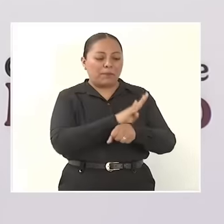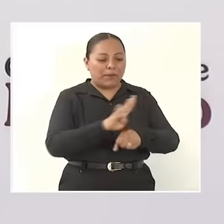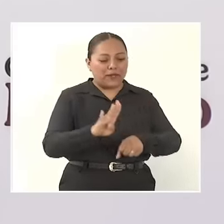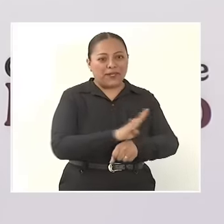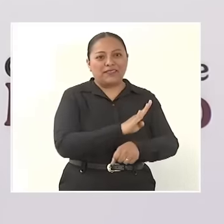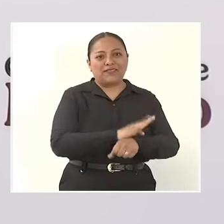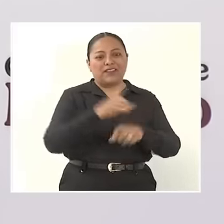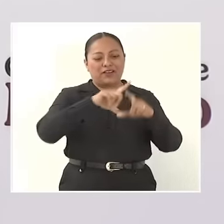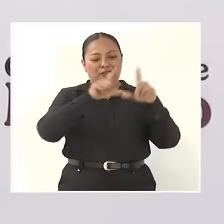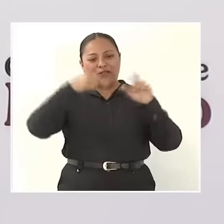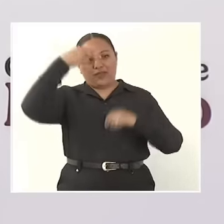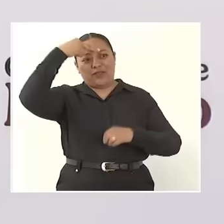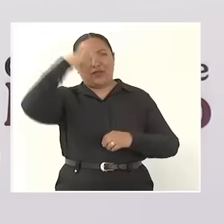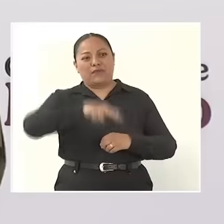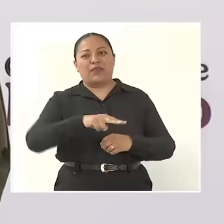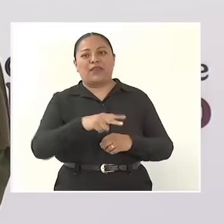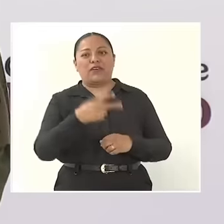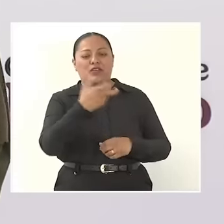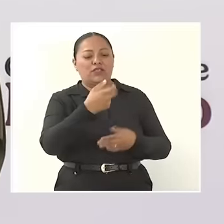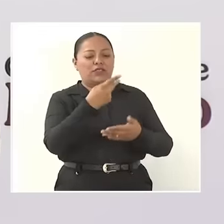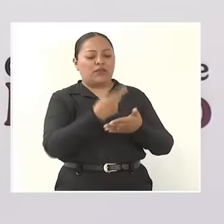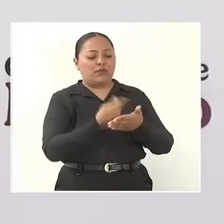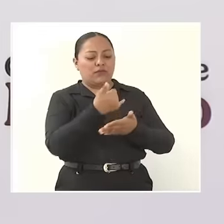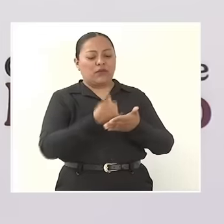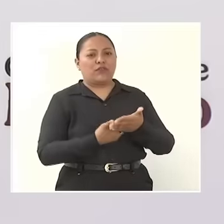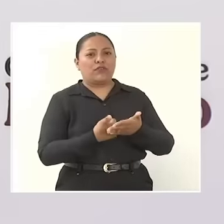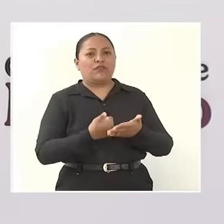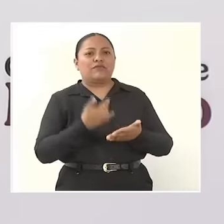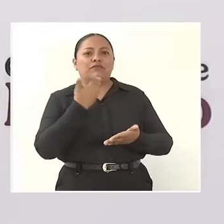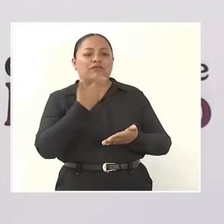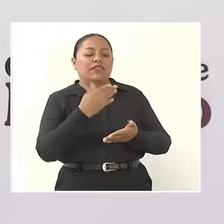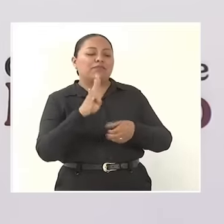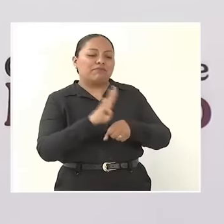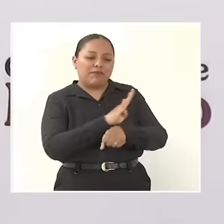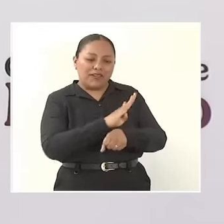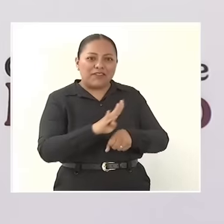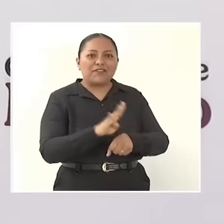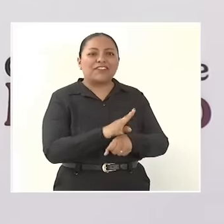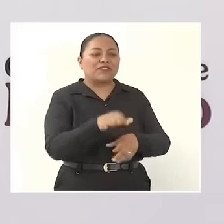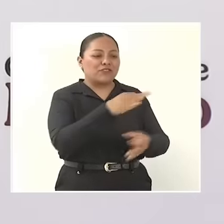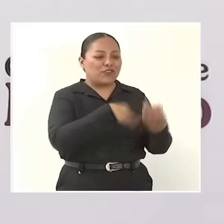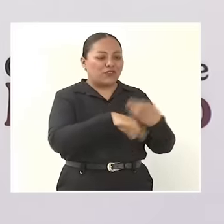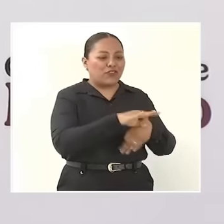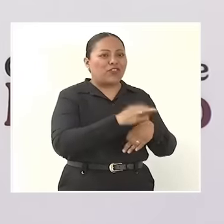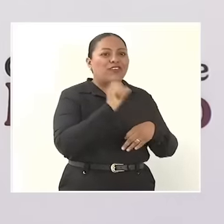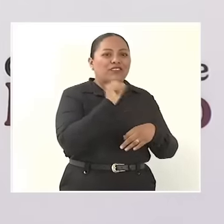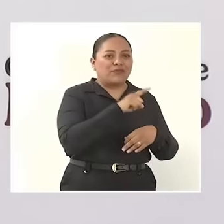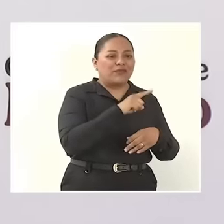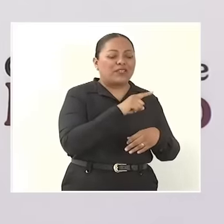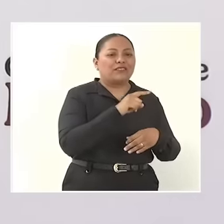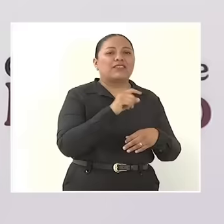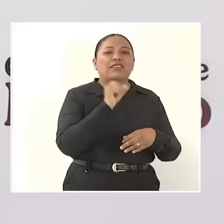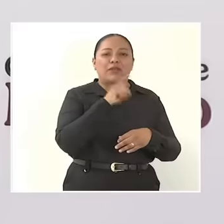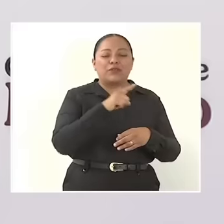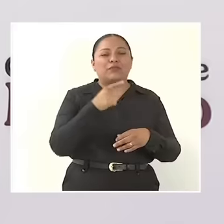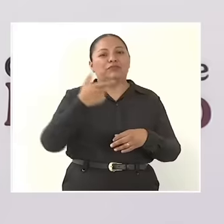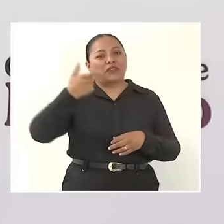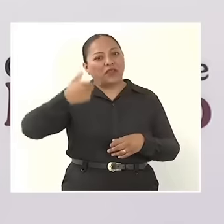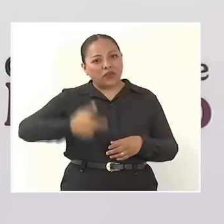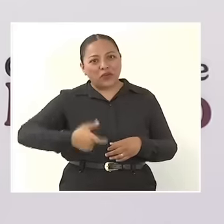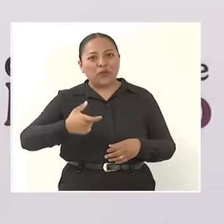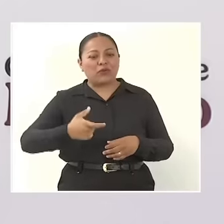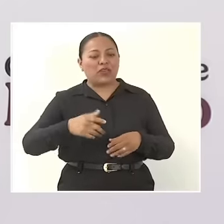Este proyecto no solo mejorará la conectividad y movilidad, sino que también impulsará derrama económica en las